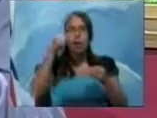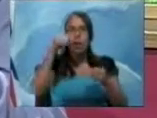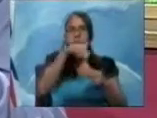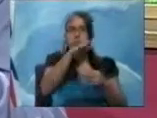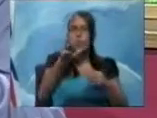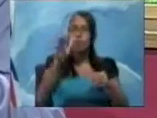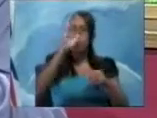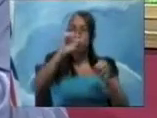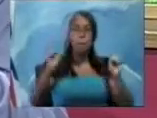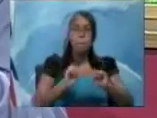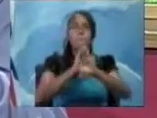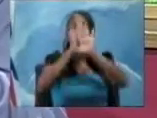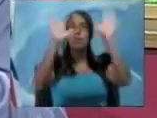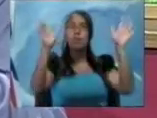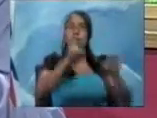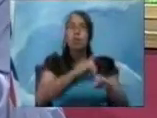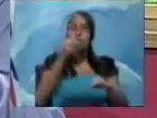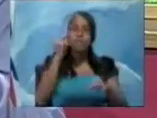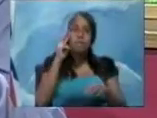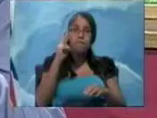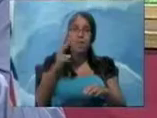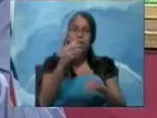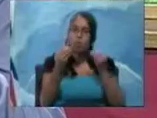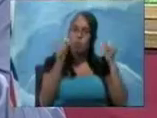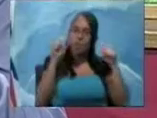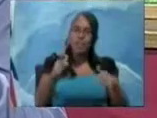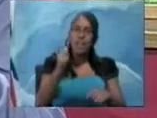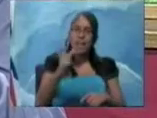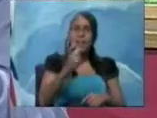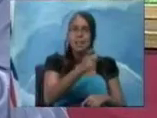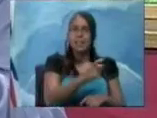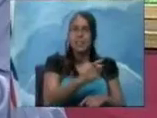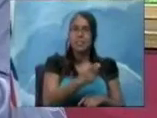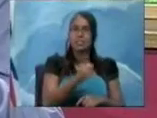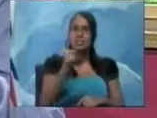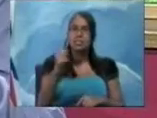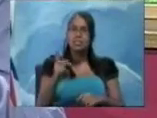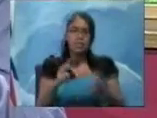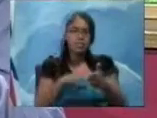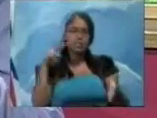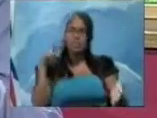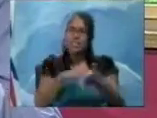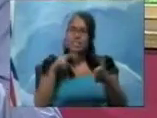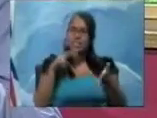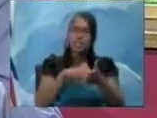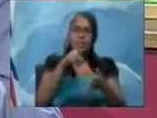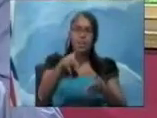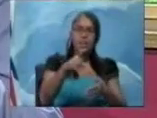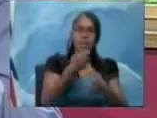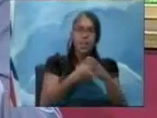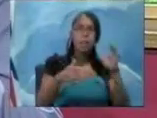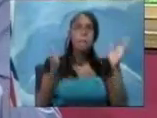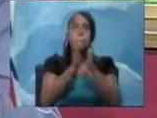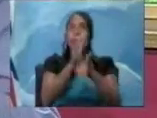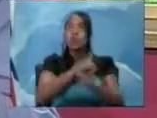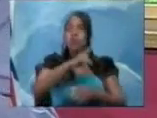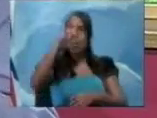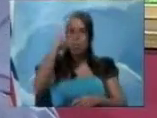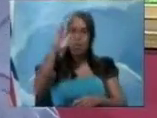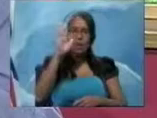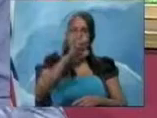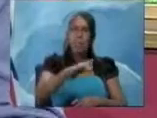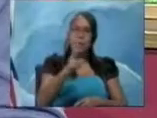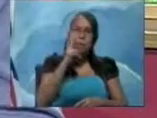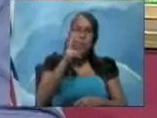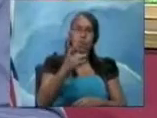maravillado de ver como esta gente eran mire danzaban en el espíritu de Dios ellos estaban viendo algo